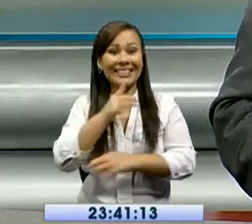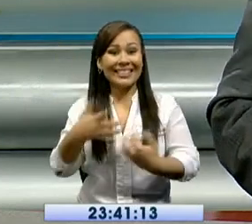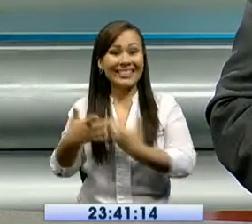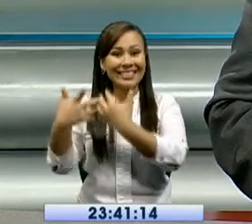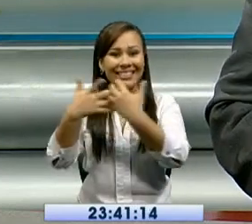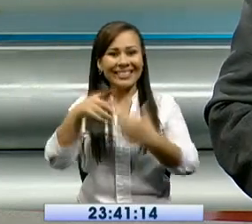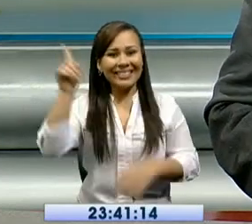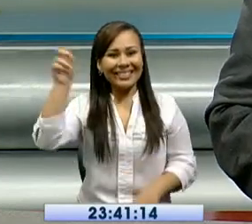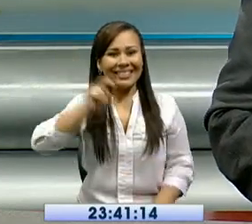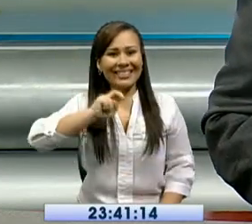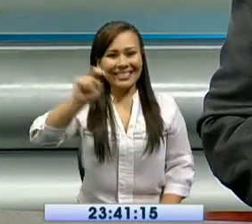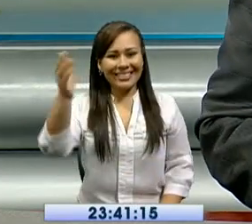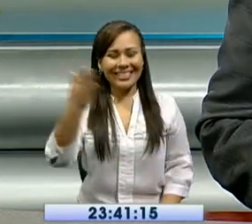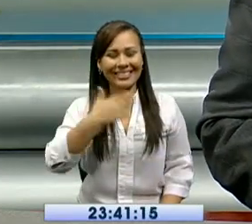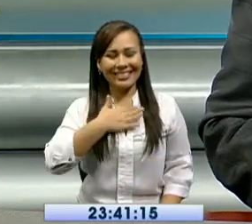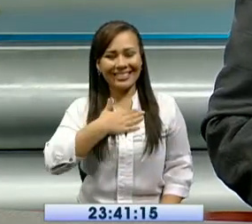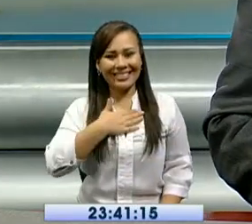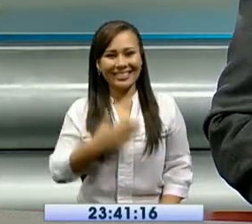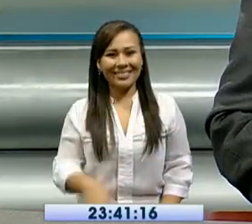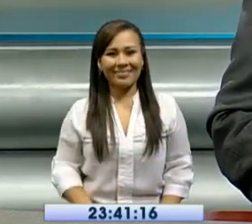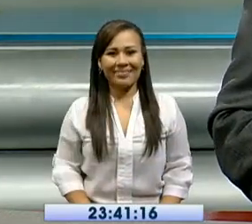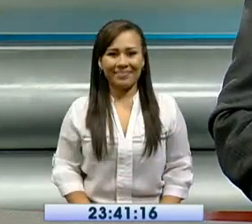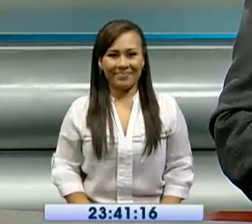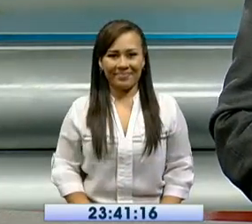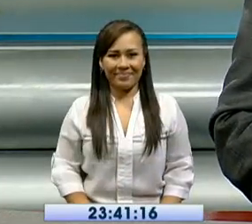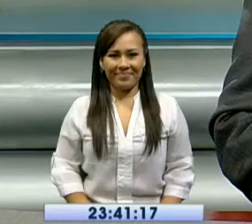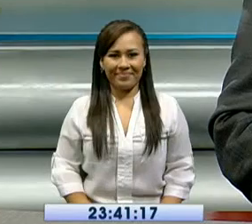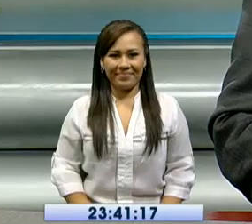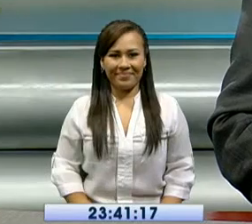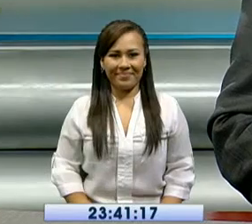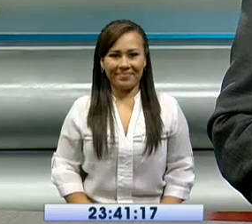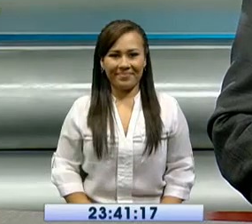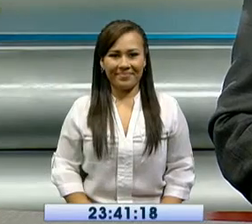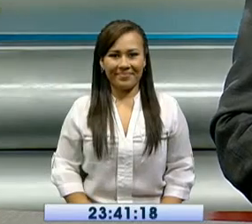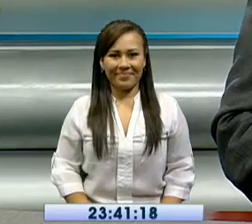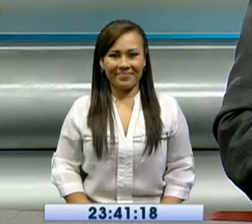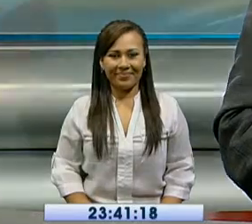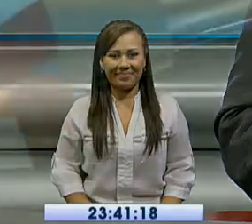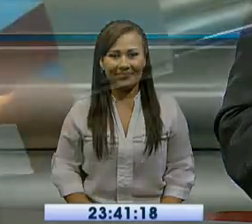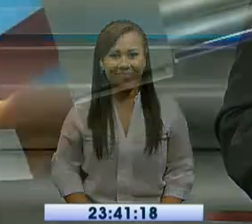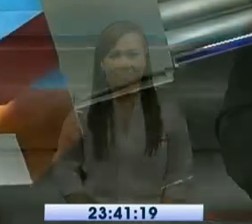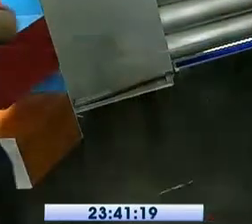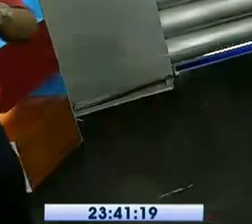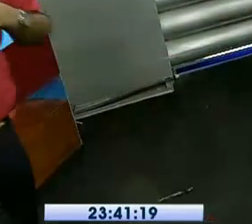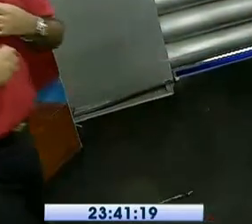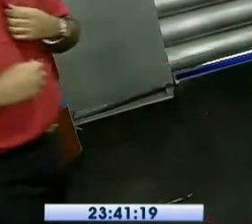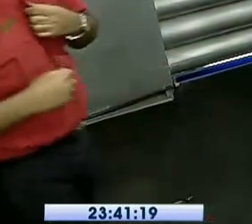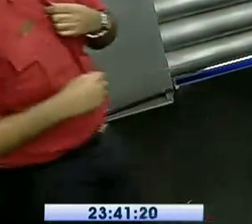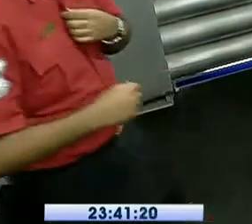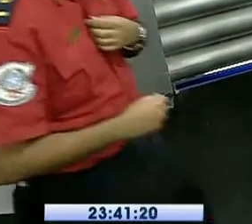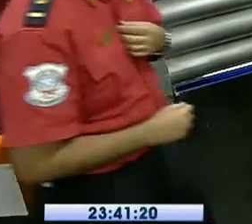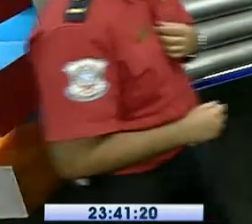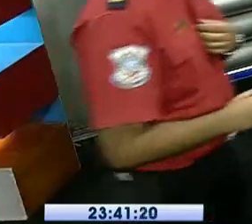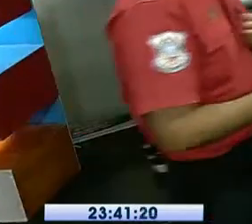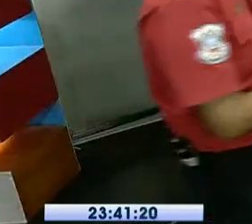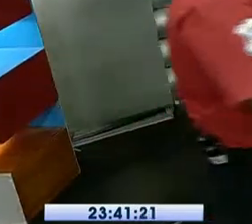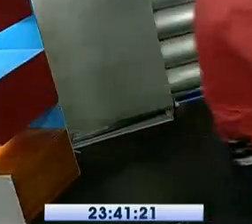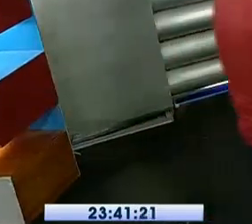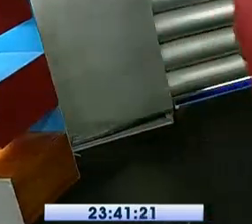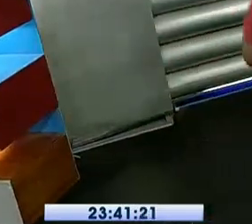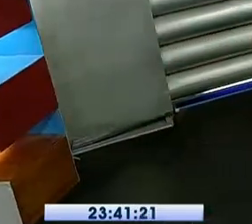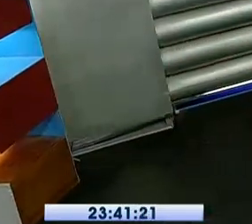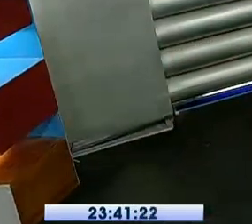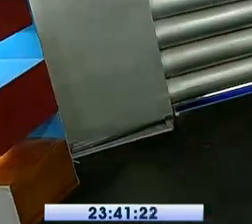Unidos de Norteamérica. Ya volvemos. La noticia siempre en la comunidad. La comunidad. En la mañana y en la